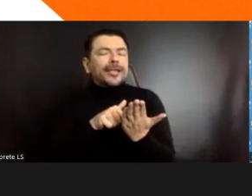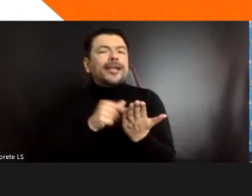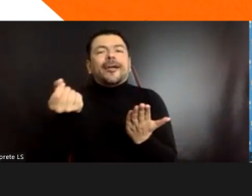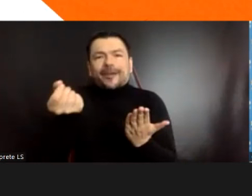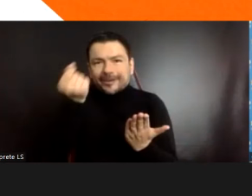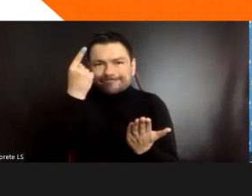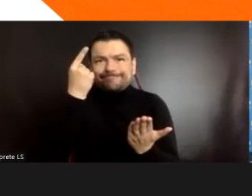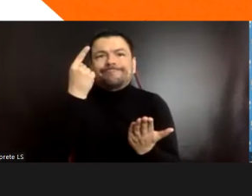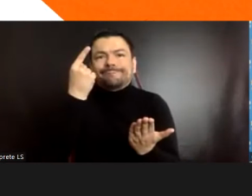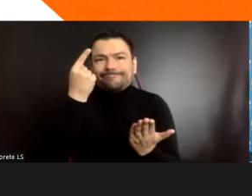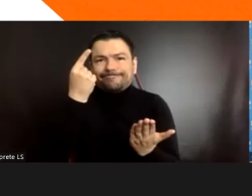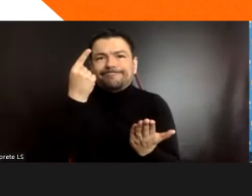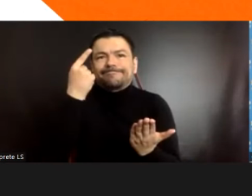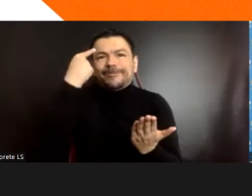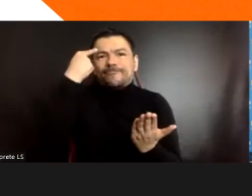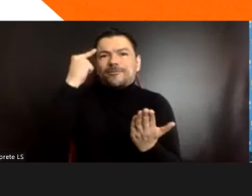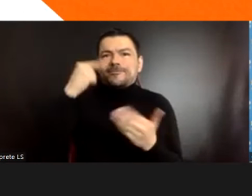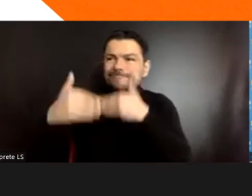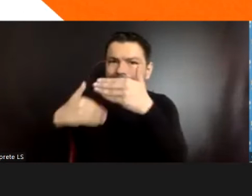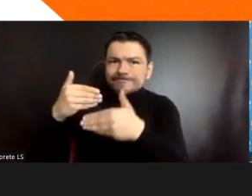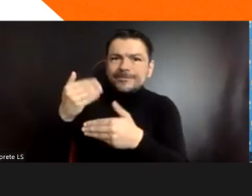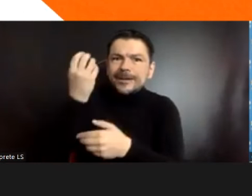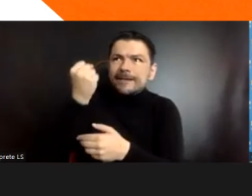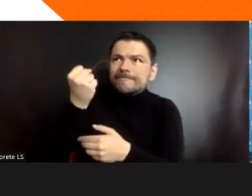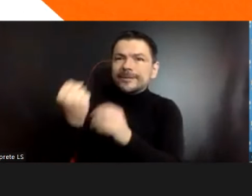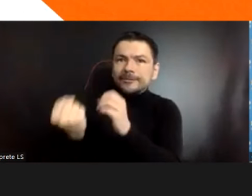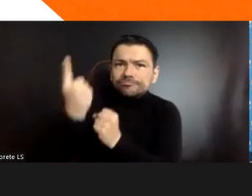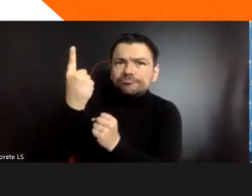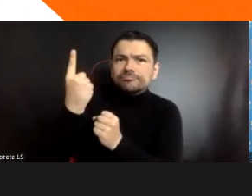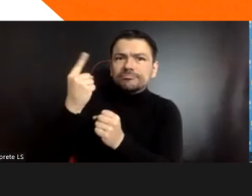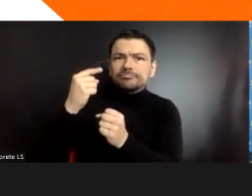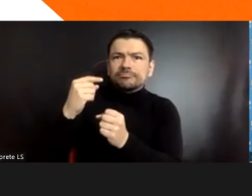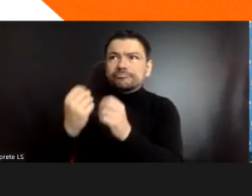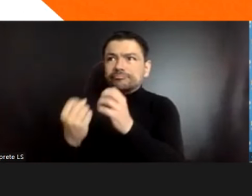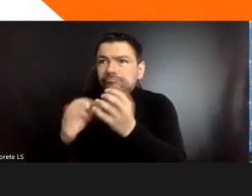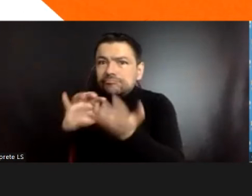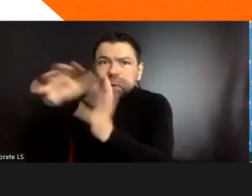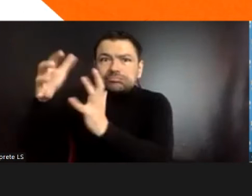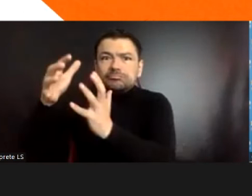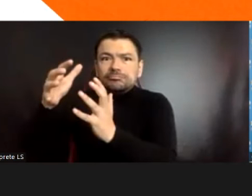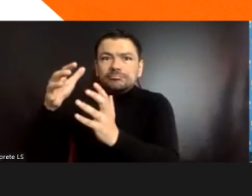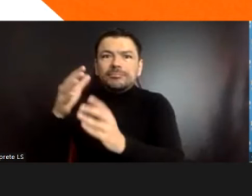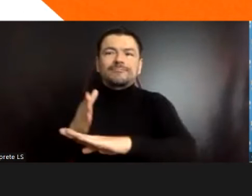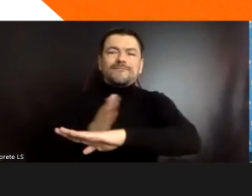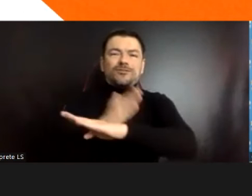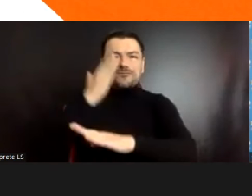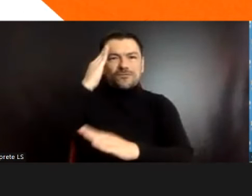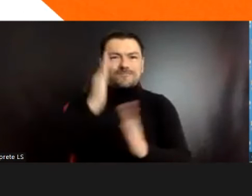disponibles en la respuesta a emergencias y también se las estaremos presentando con respecto a todas